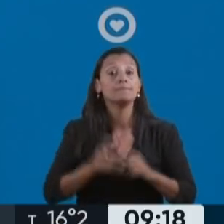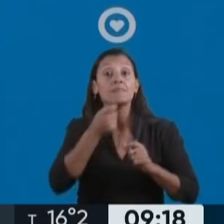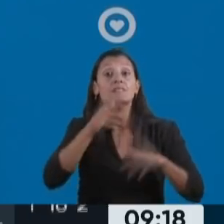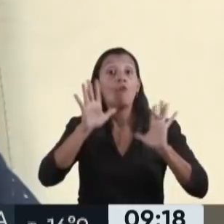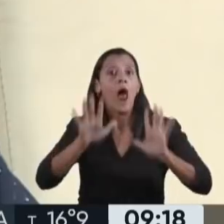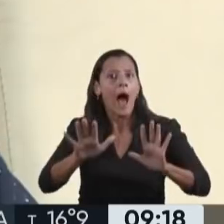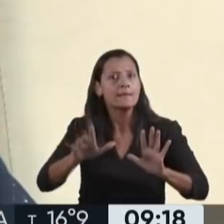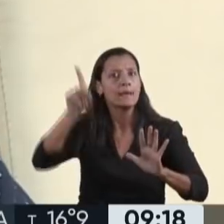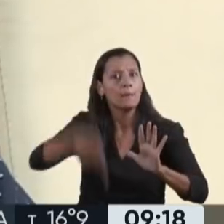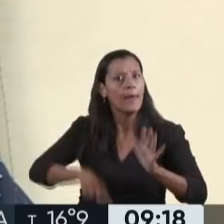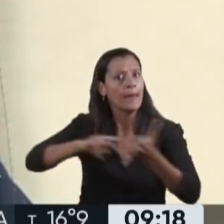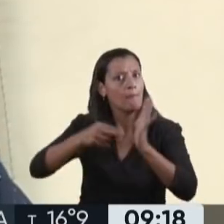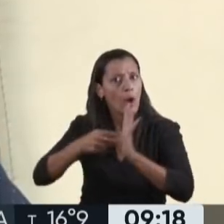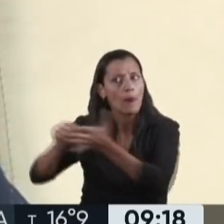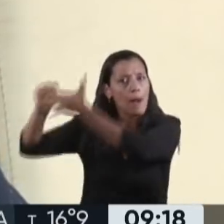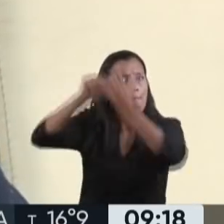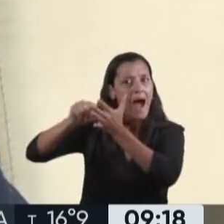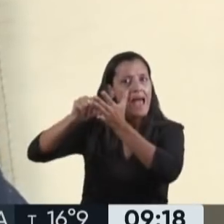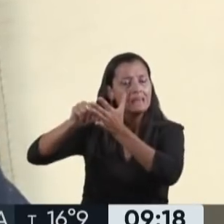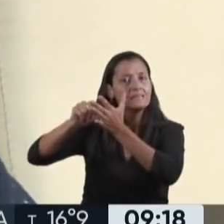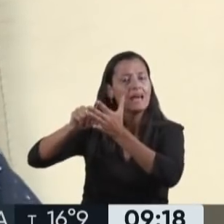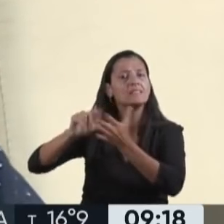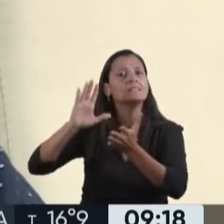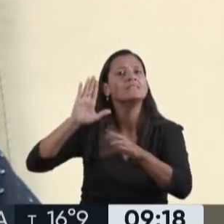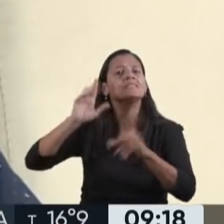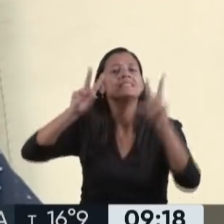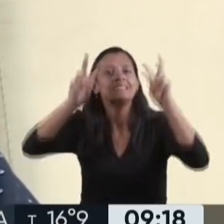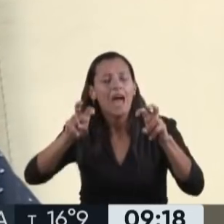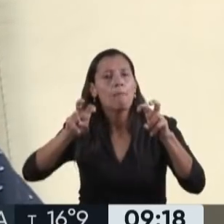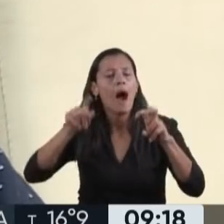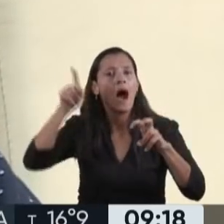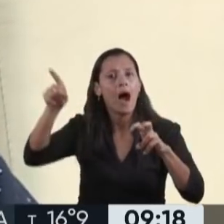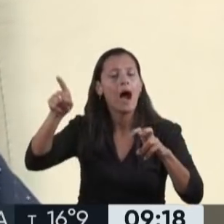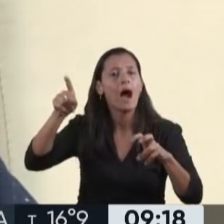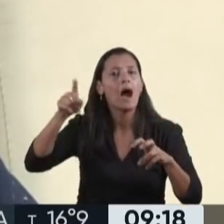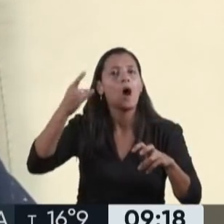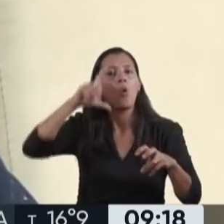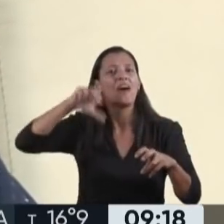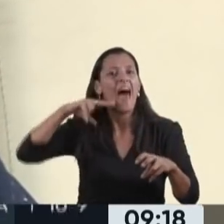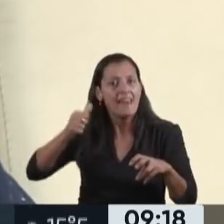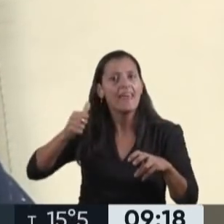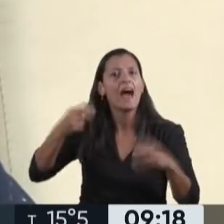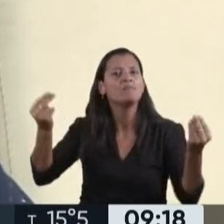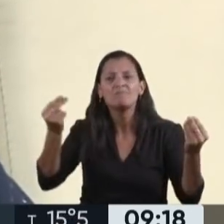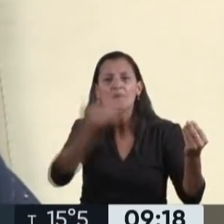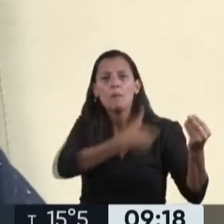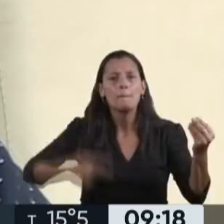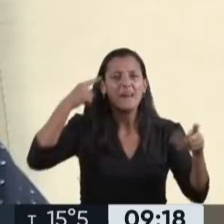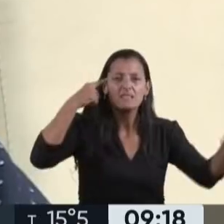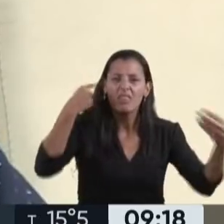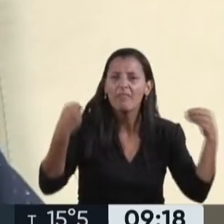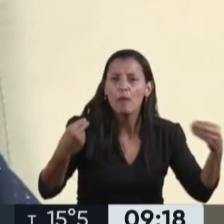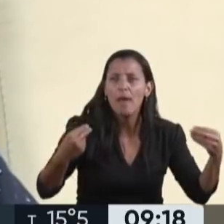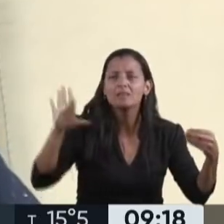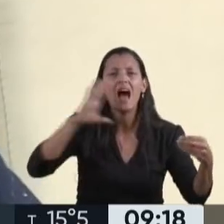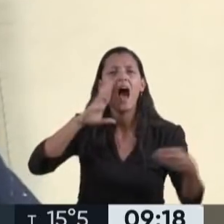conflicto internacional con tintes bélicos por la situación con Ucrania, ¿cómo cree el presidente que puede tomar Estados Unidos